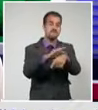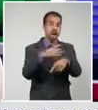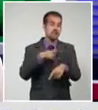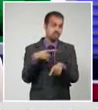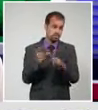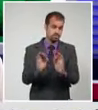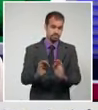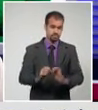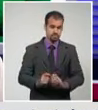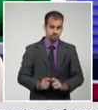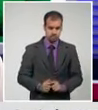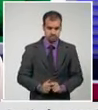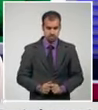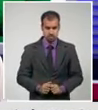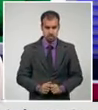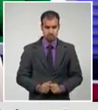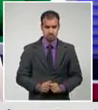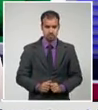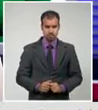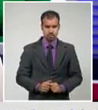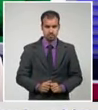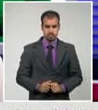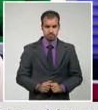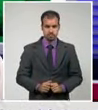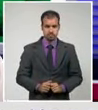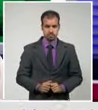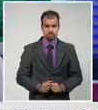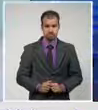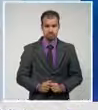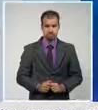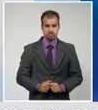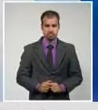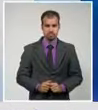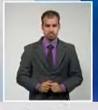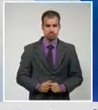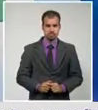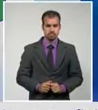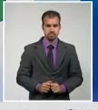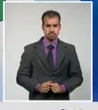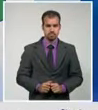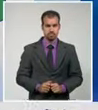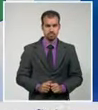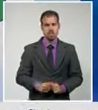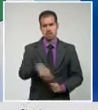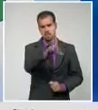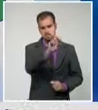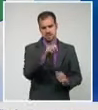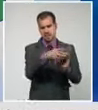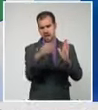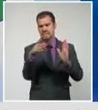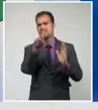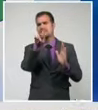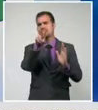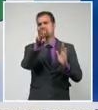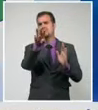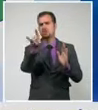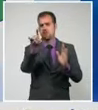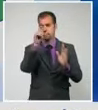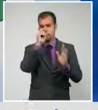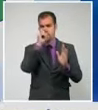lo acompañan. De 20 a 39 años de edad, 219, de 40